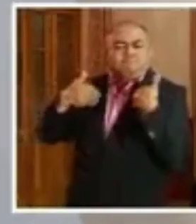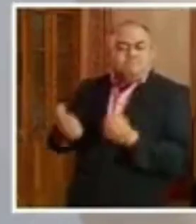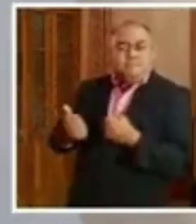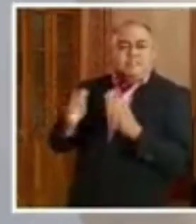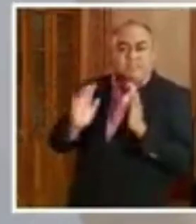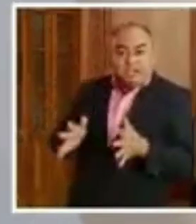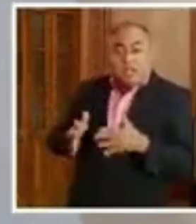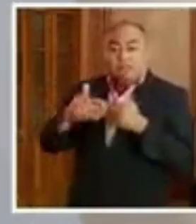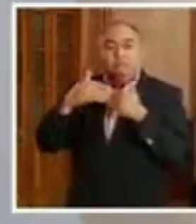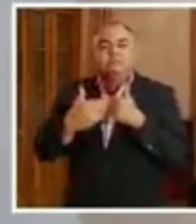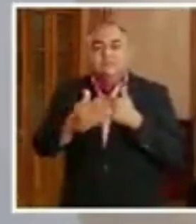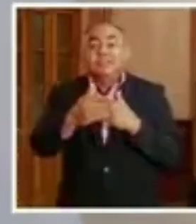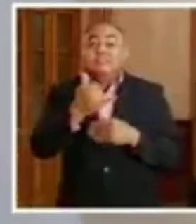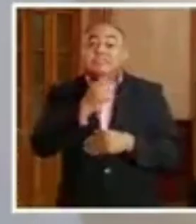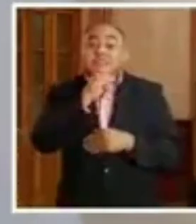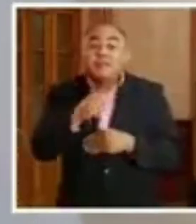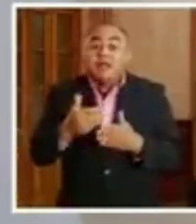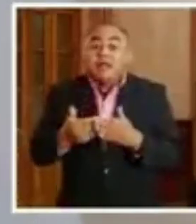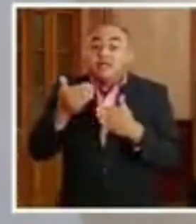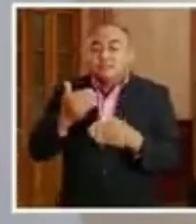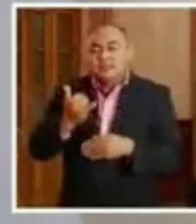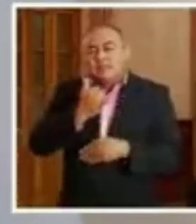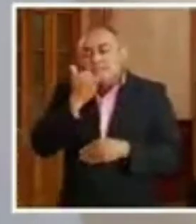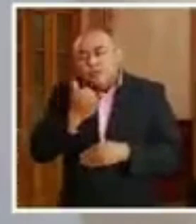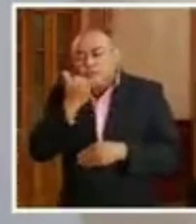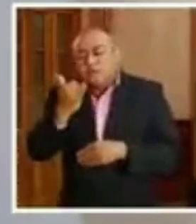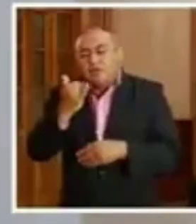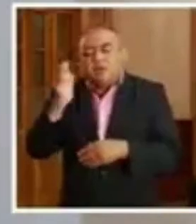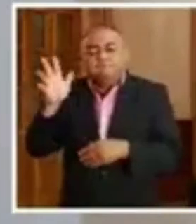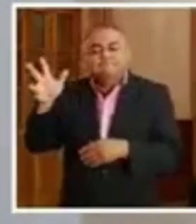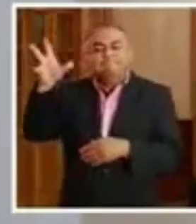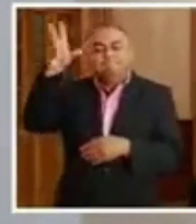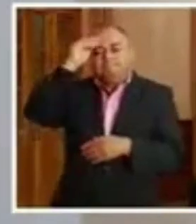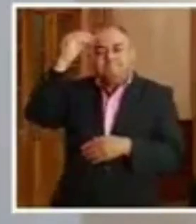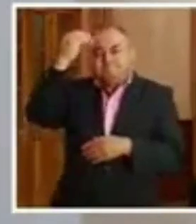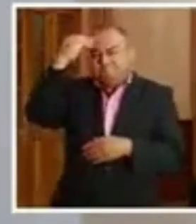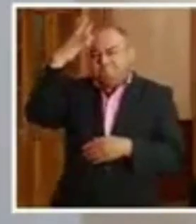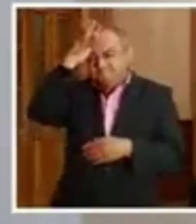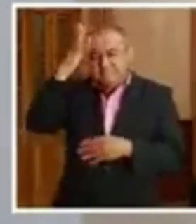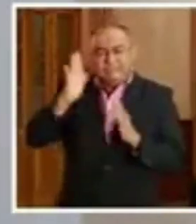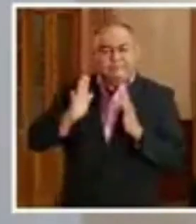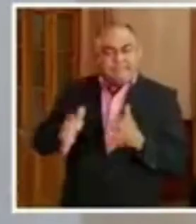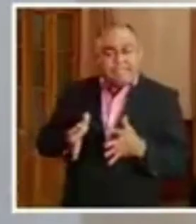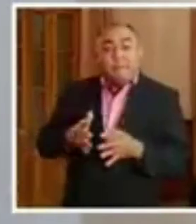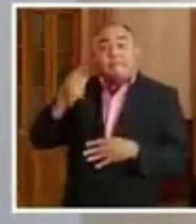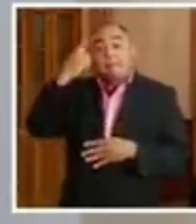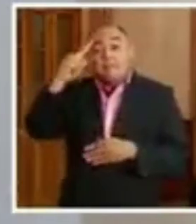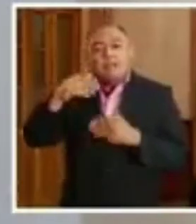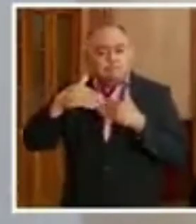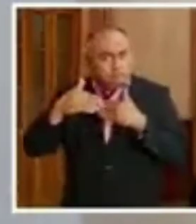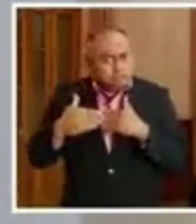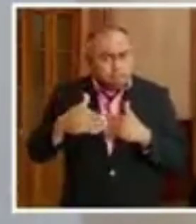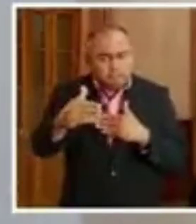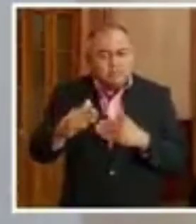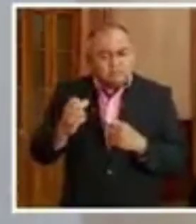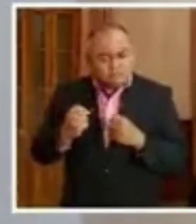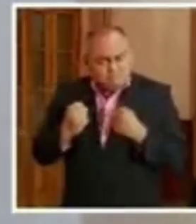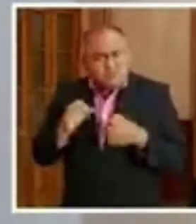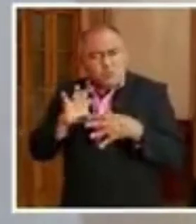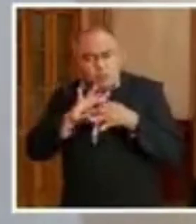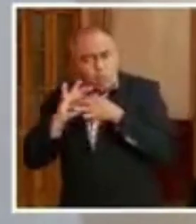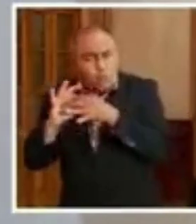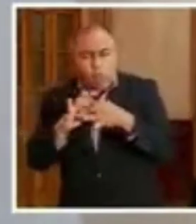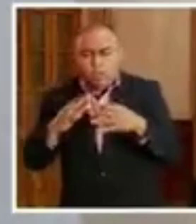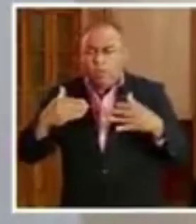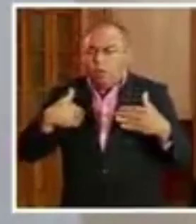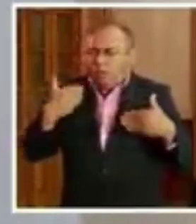aprender de nuestros errores para salir más fuertes, más unidos, contentos,